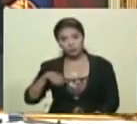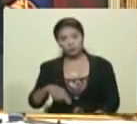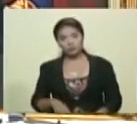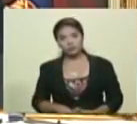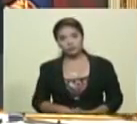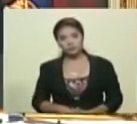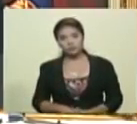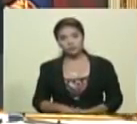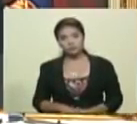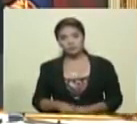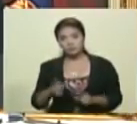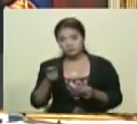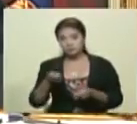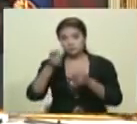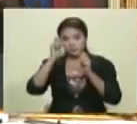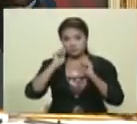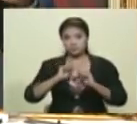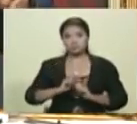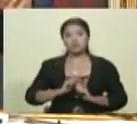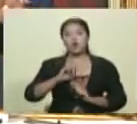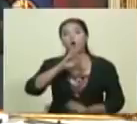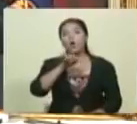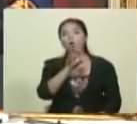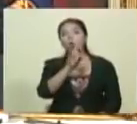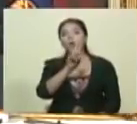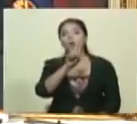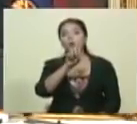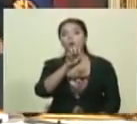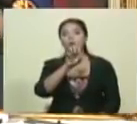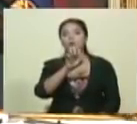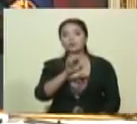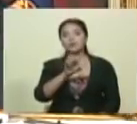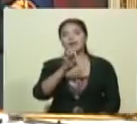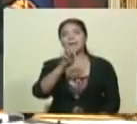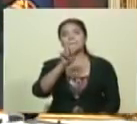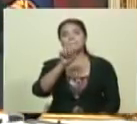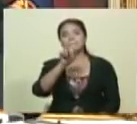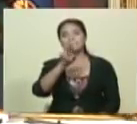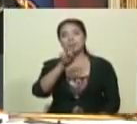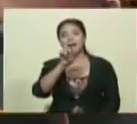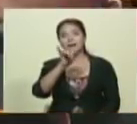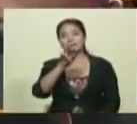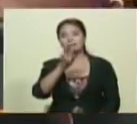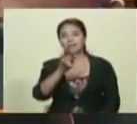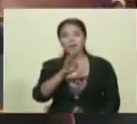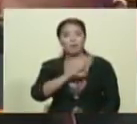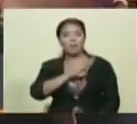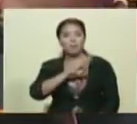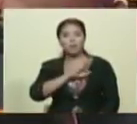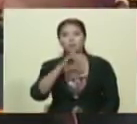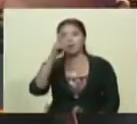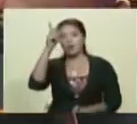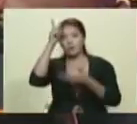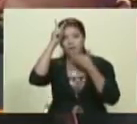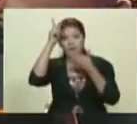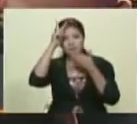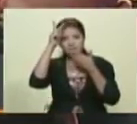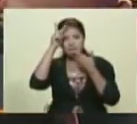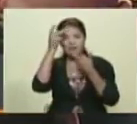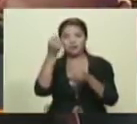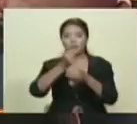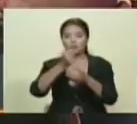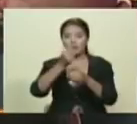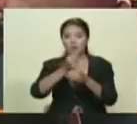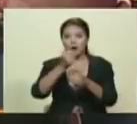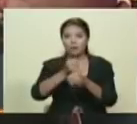La condecoración José de San Martín le pertenece a los indígenas, a los campesinos, a los obreros, a